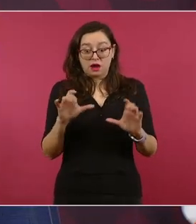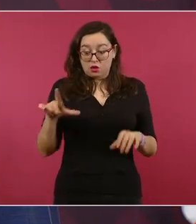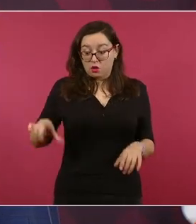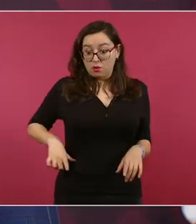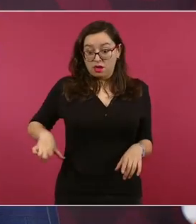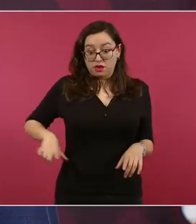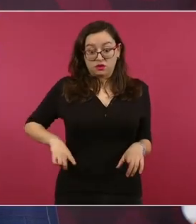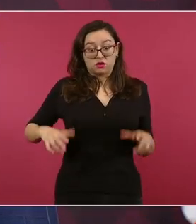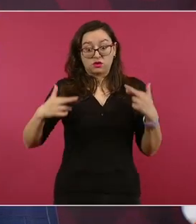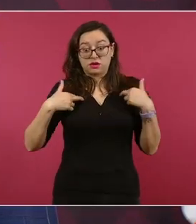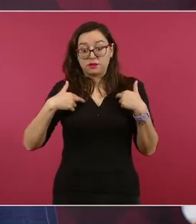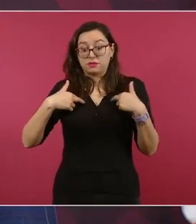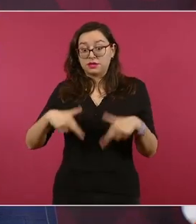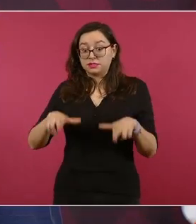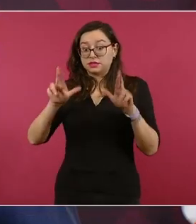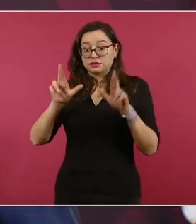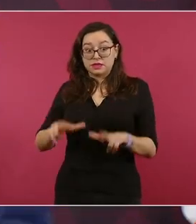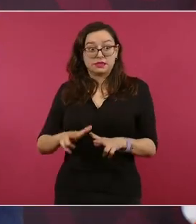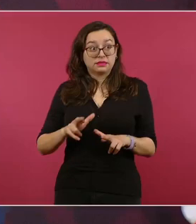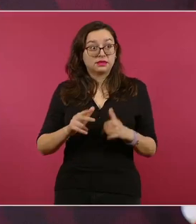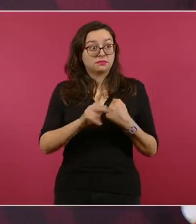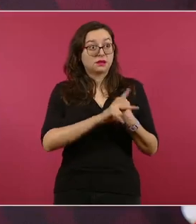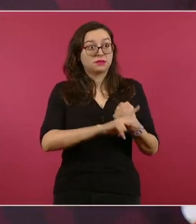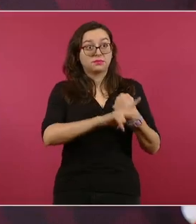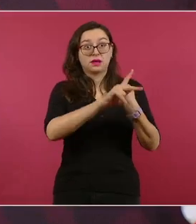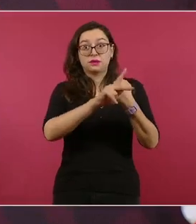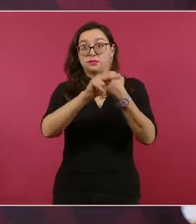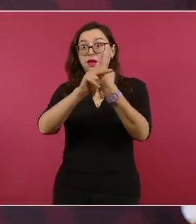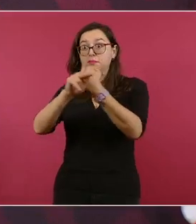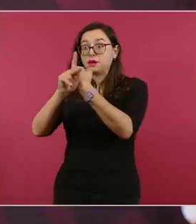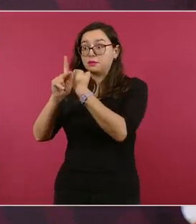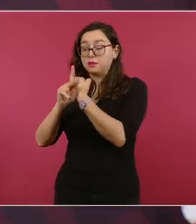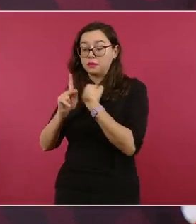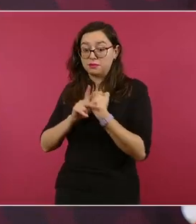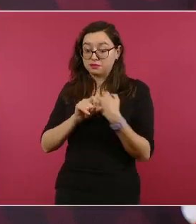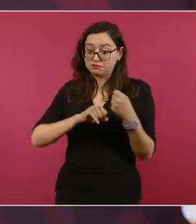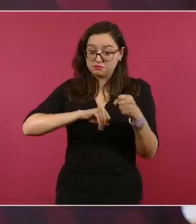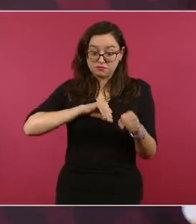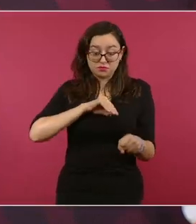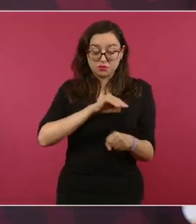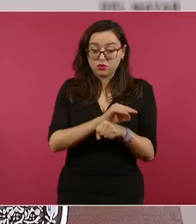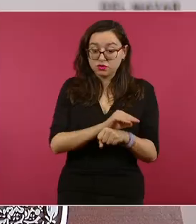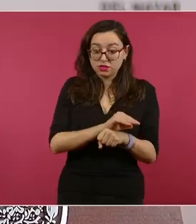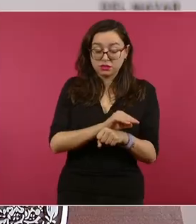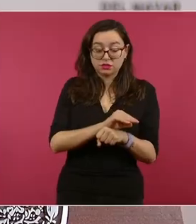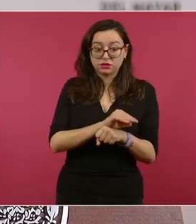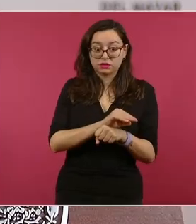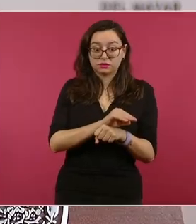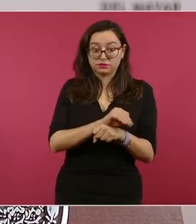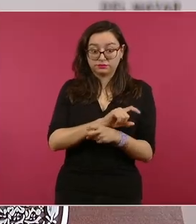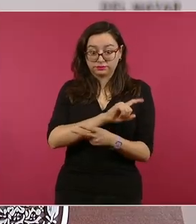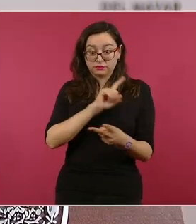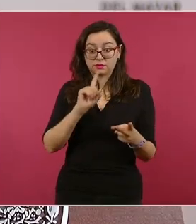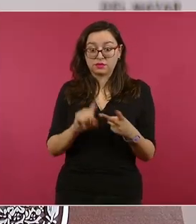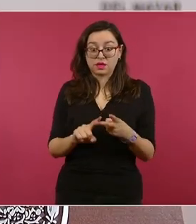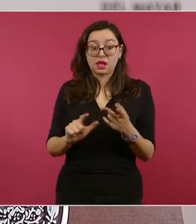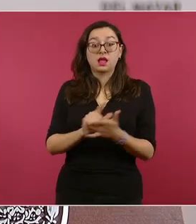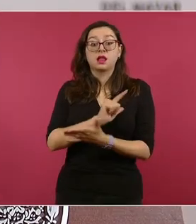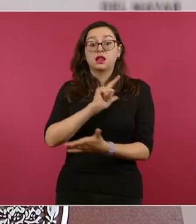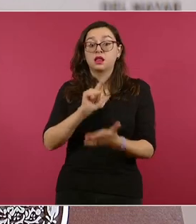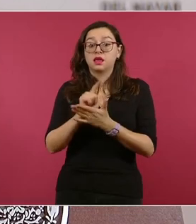para hacer valer, reforzar el derecho